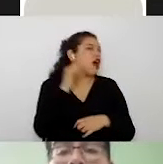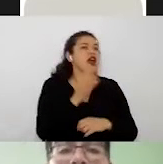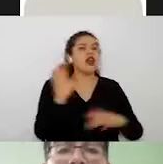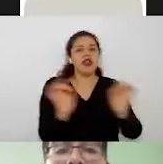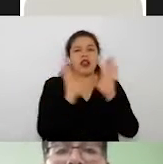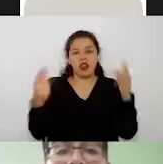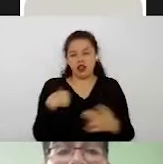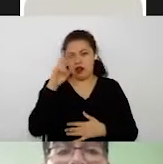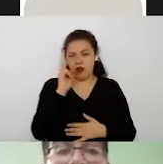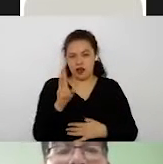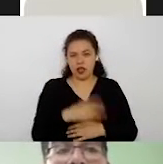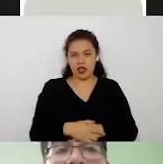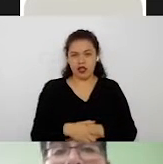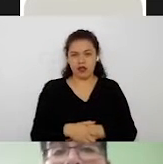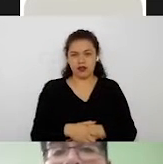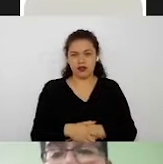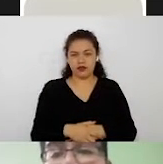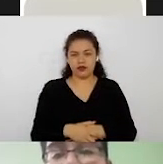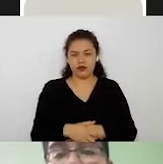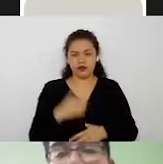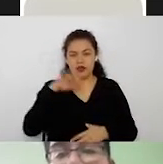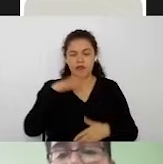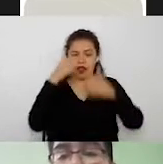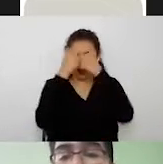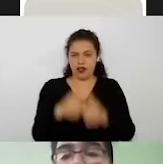yo lo vi y yo lo vi que se quedó adentro